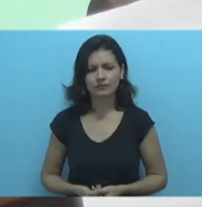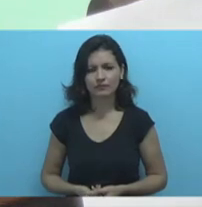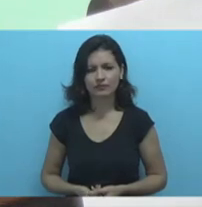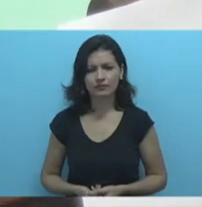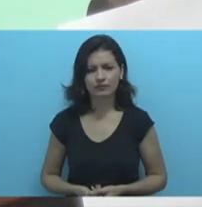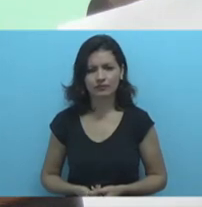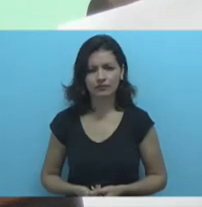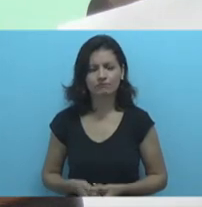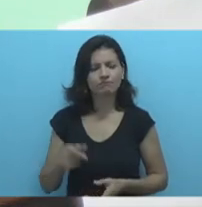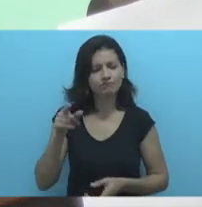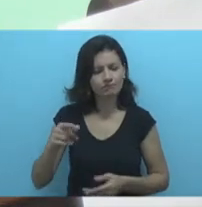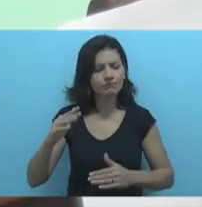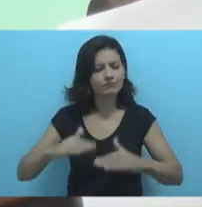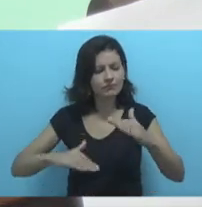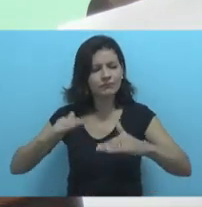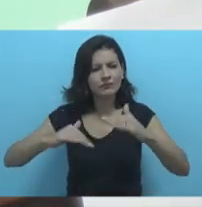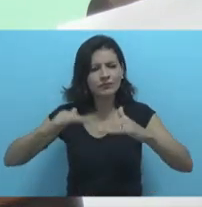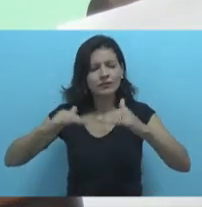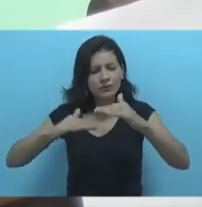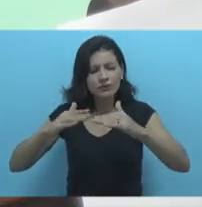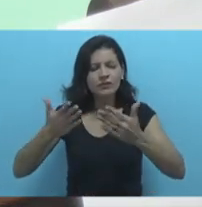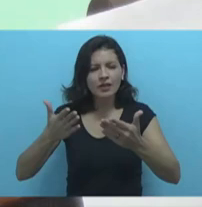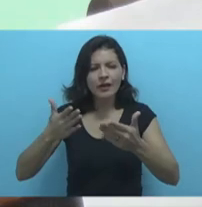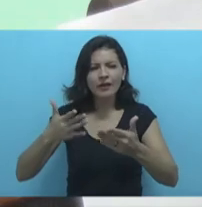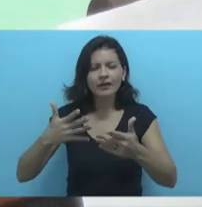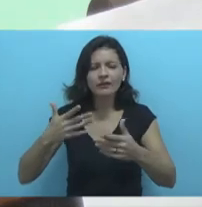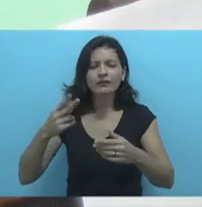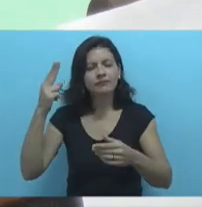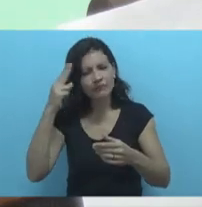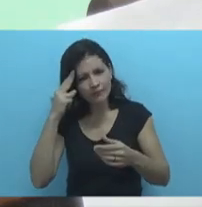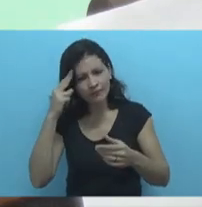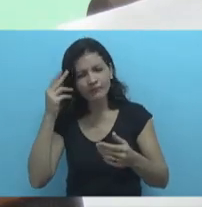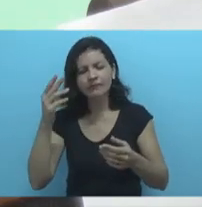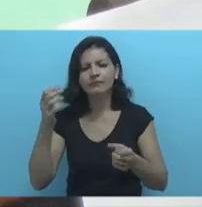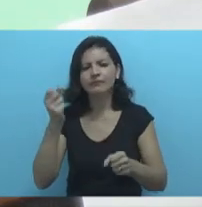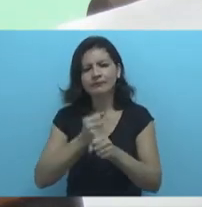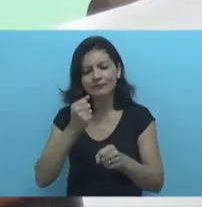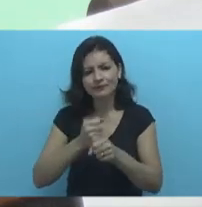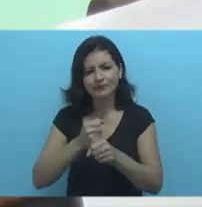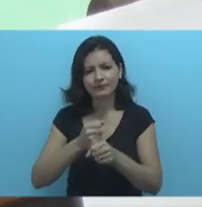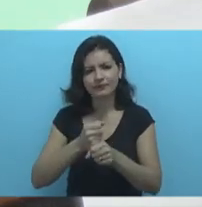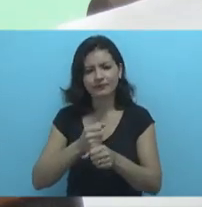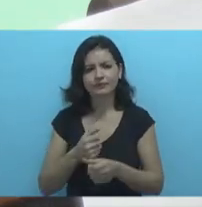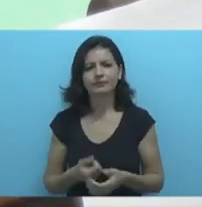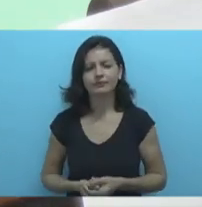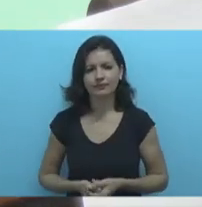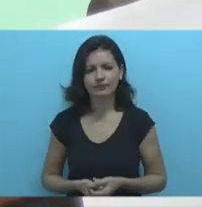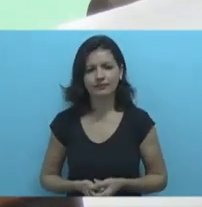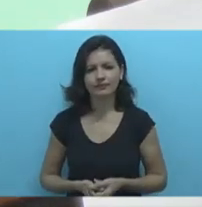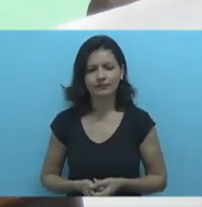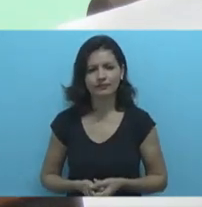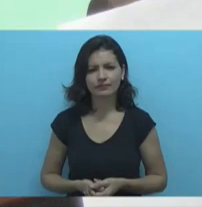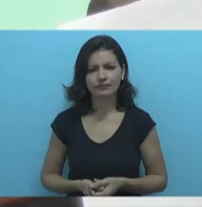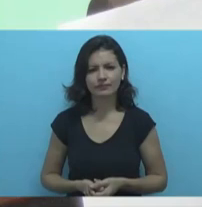ganando y construyendo poder a partir del hacer, a partir del respeto, y que pudo superar una